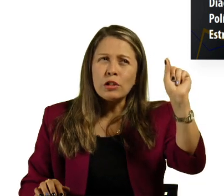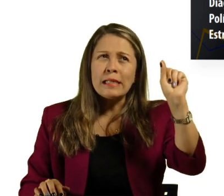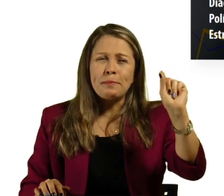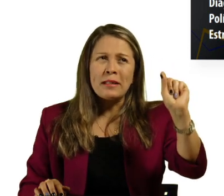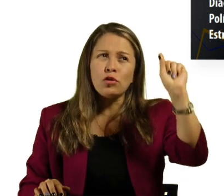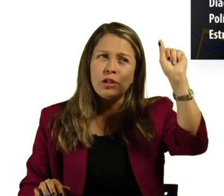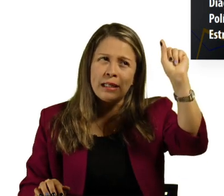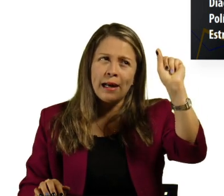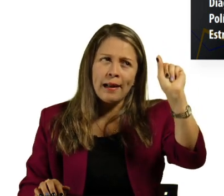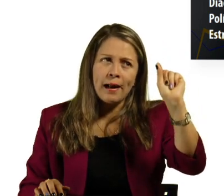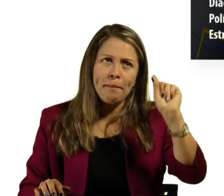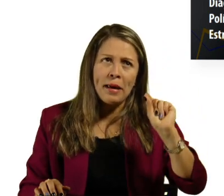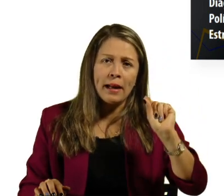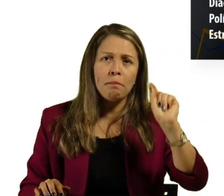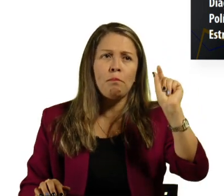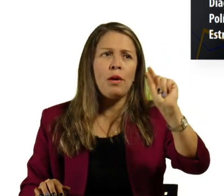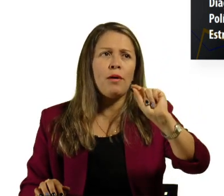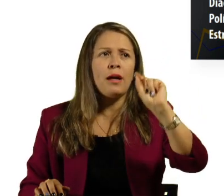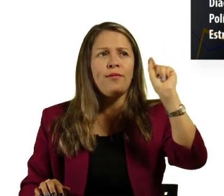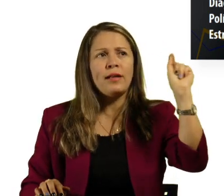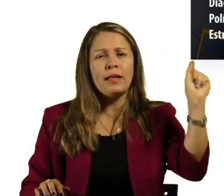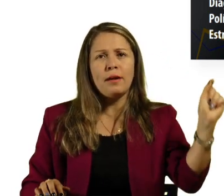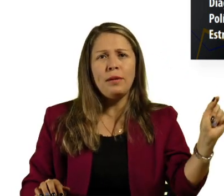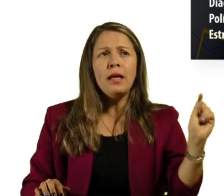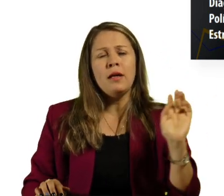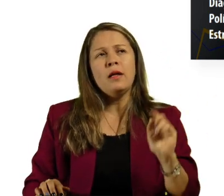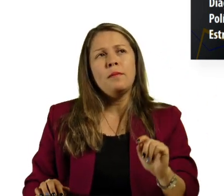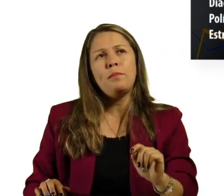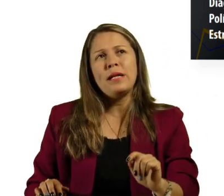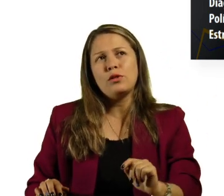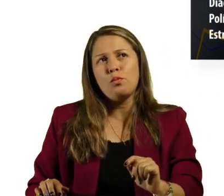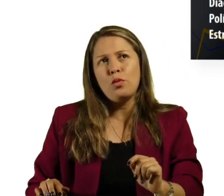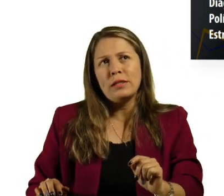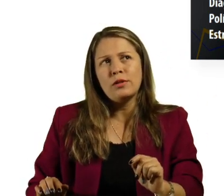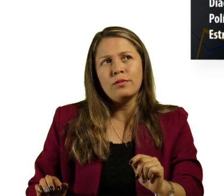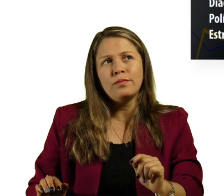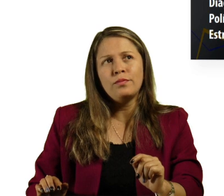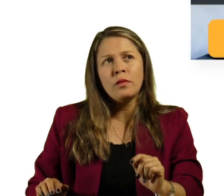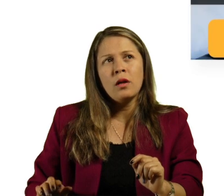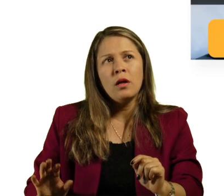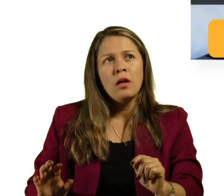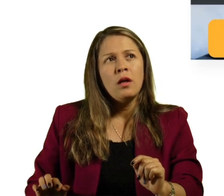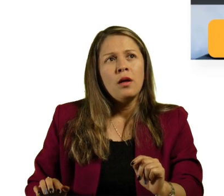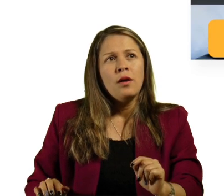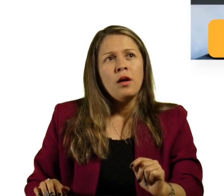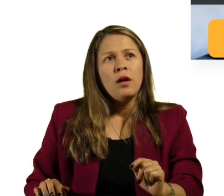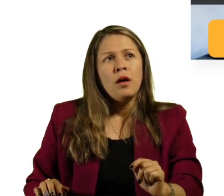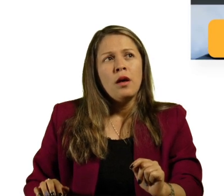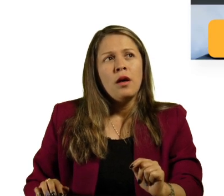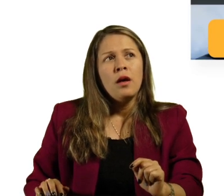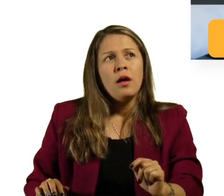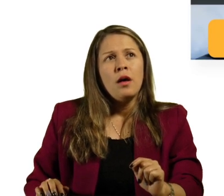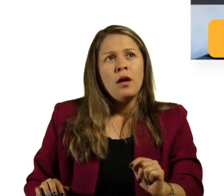todos esos aspectos, si llegan a cambiar, me van a afectar mi presupuesto.